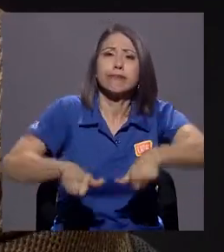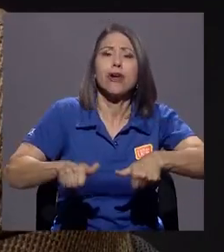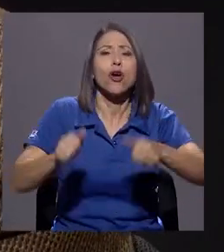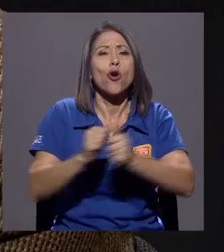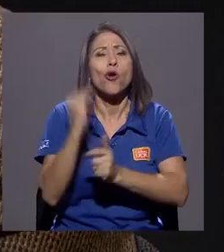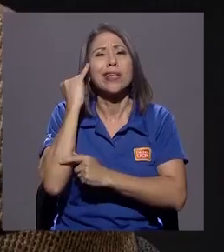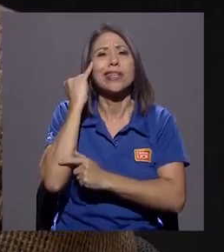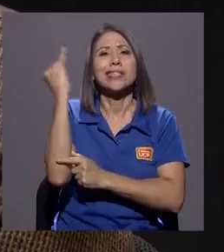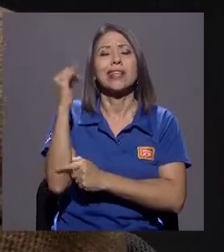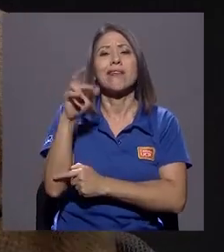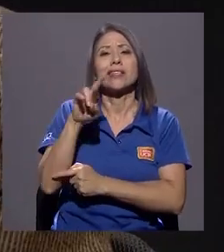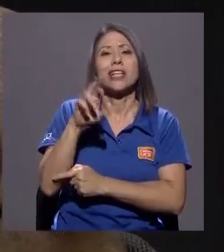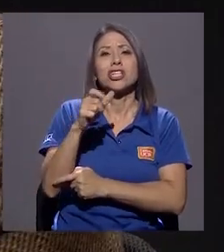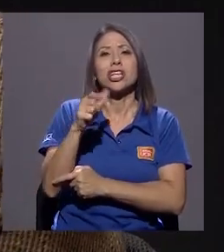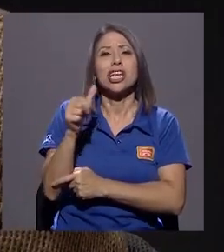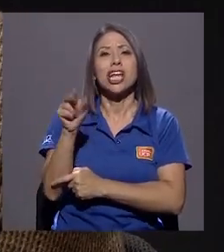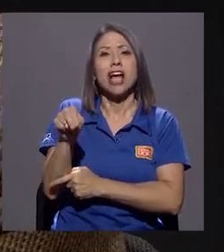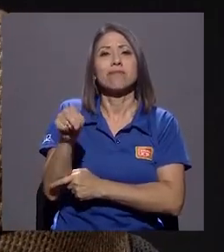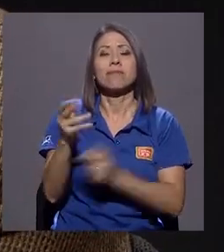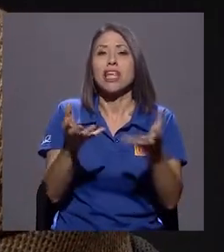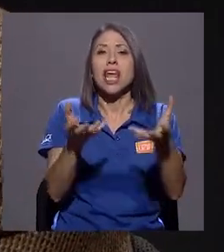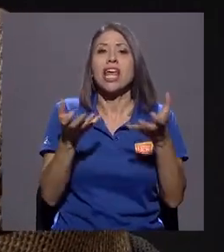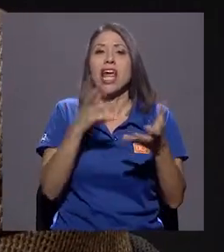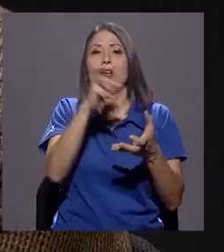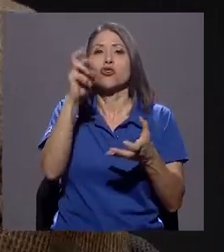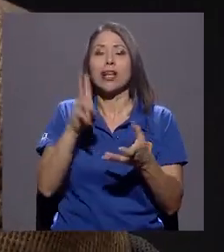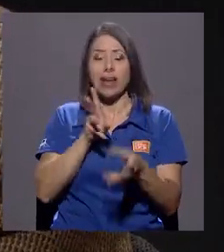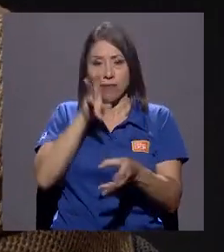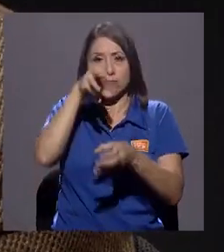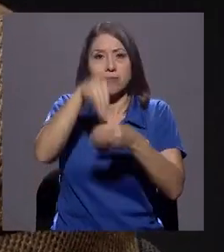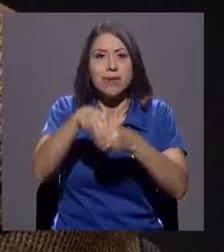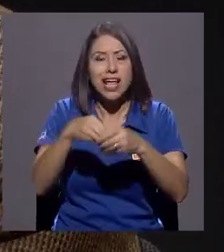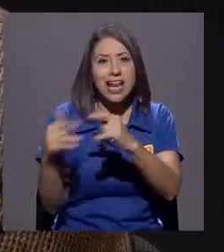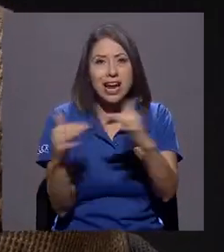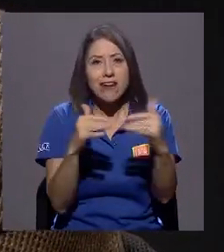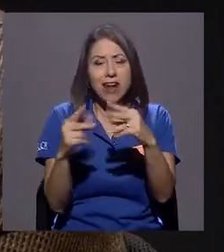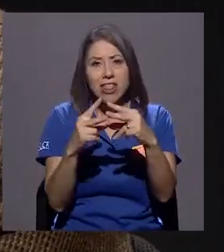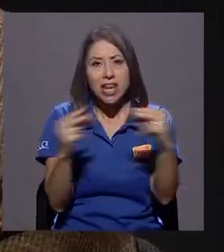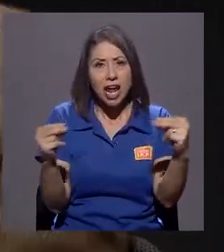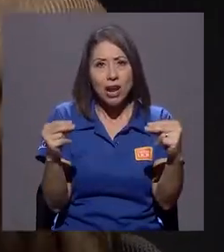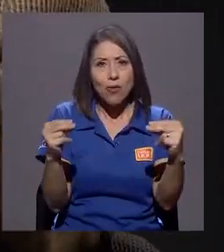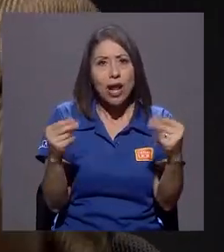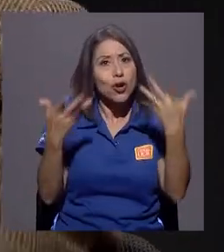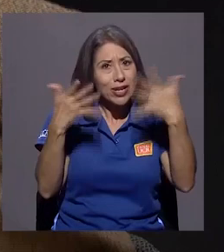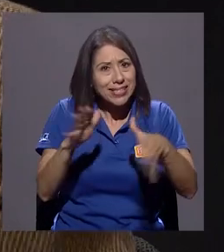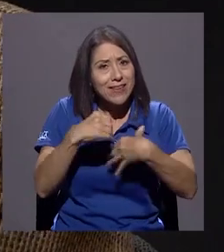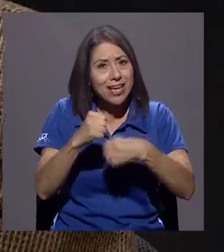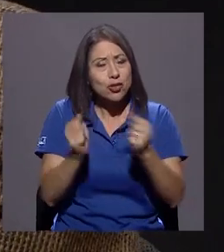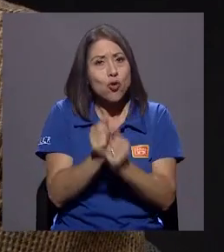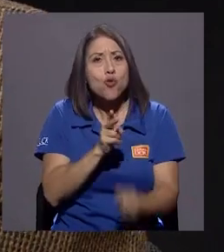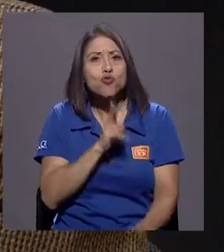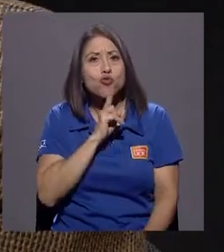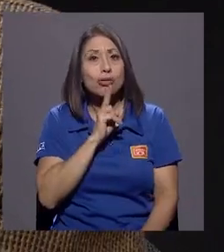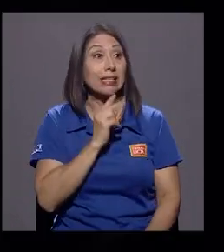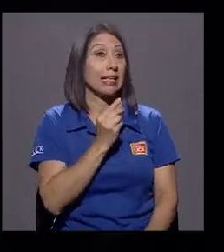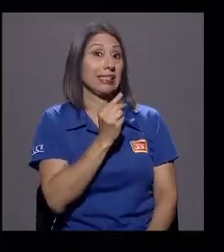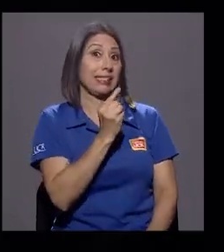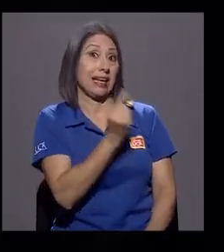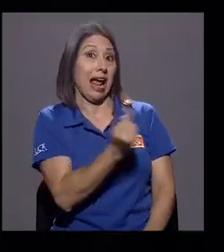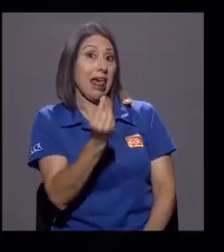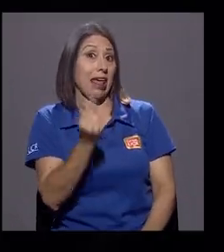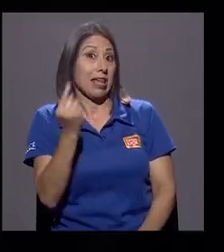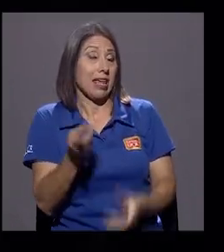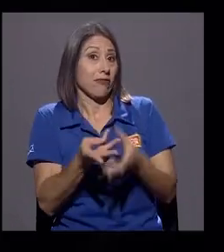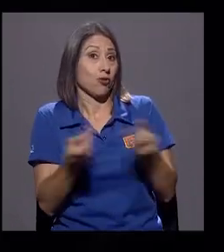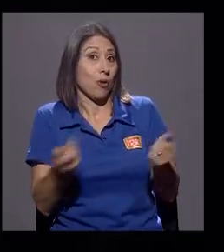iniciativas de reagan que buscaban meter a costa rica en la guerra de nicaragua directamente lo que habían hecho ya con honduras y que quienes son a sus casas